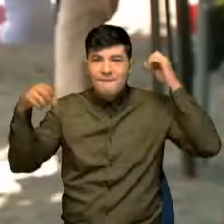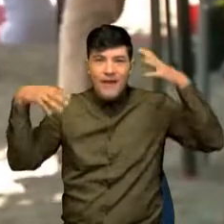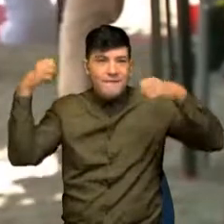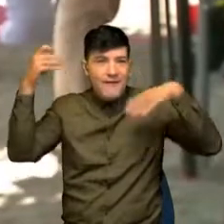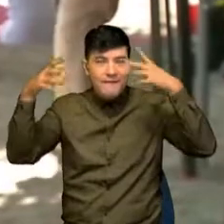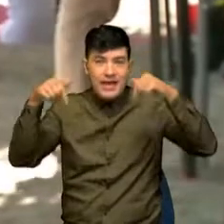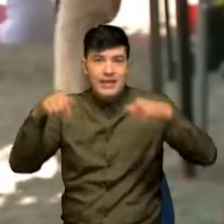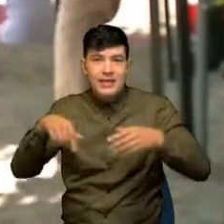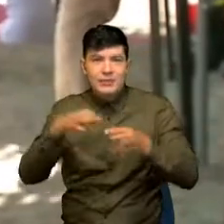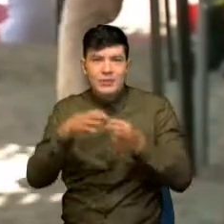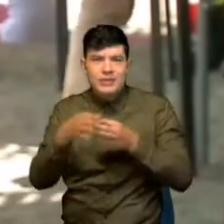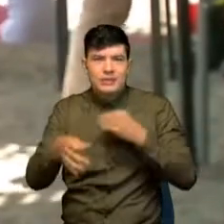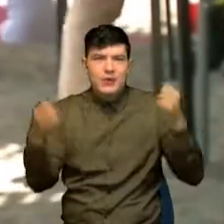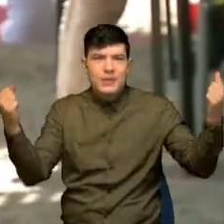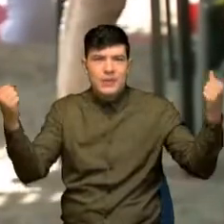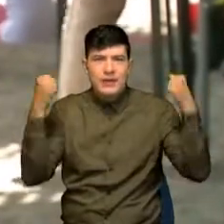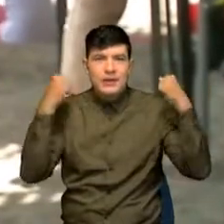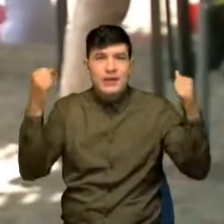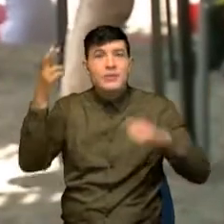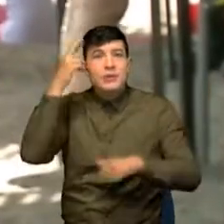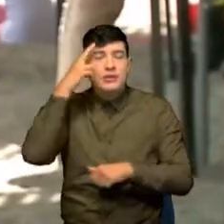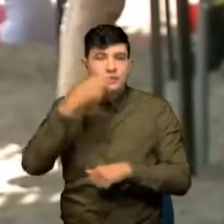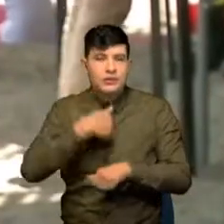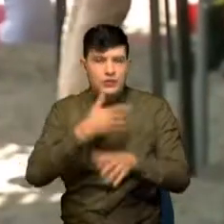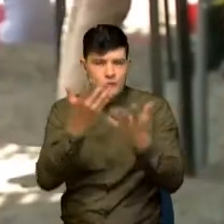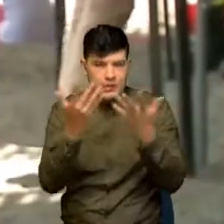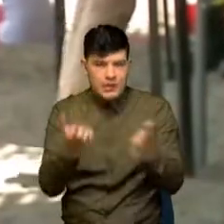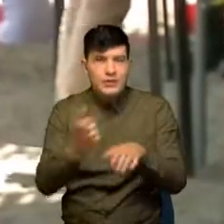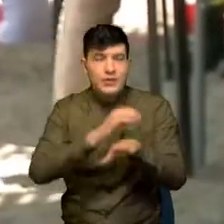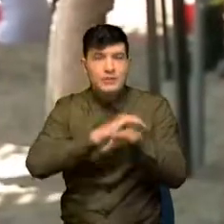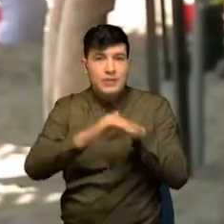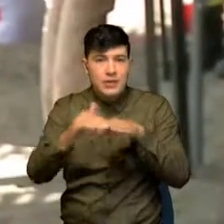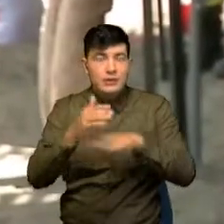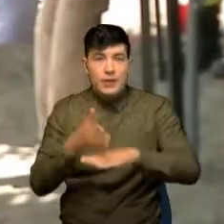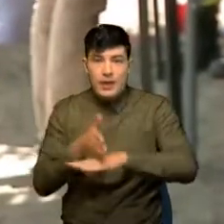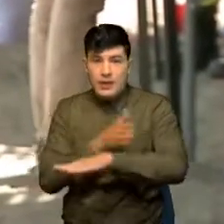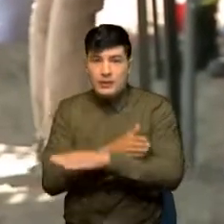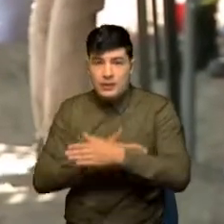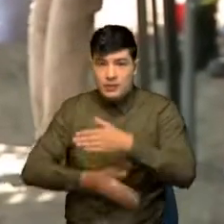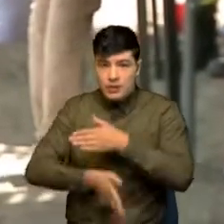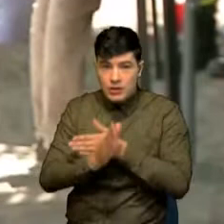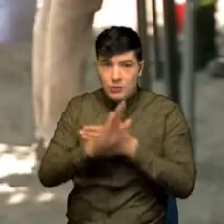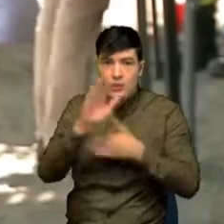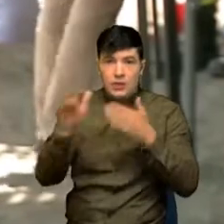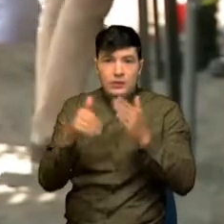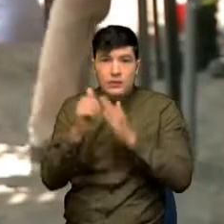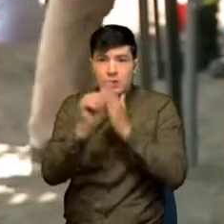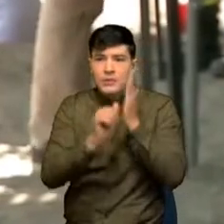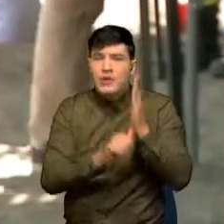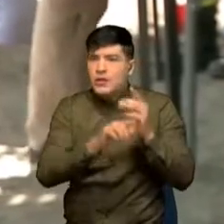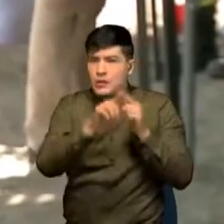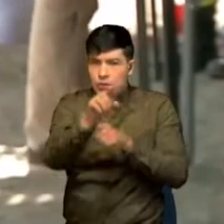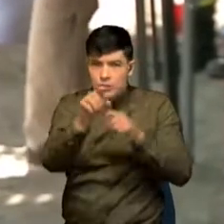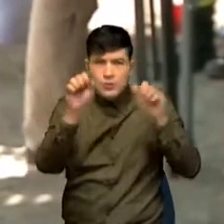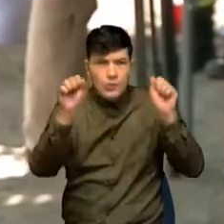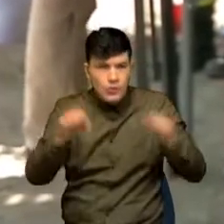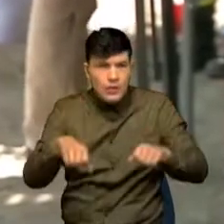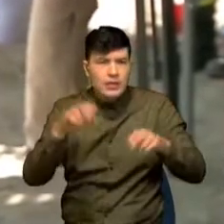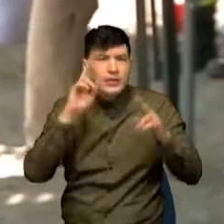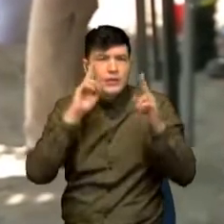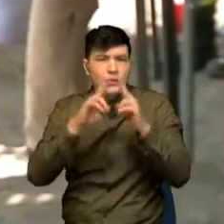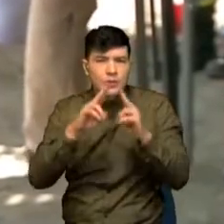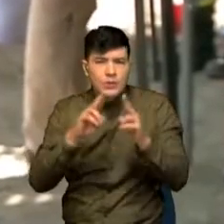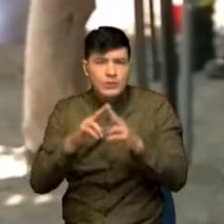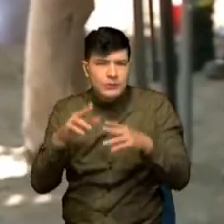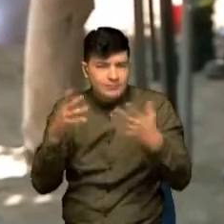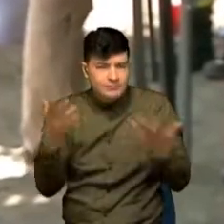los televidentes. Por eso quiero invitarlos, antes de continuar con toda esa programación, a que puedan conocer un poco de lo que ha sido el